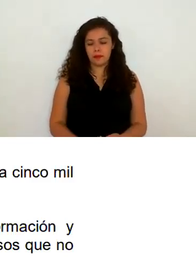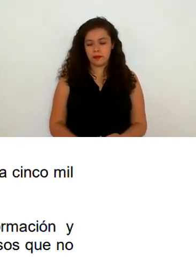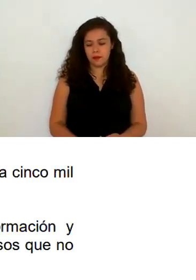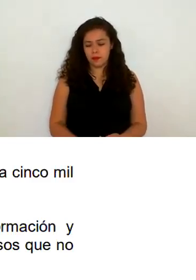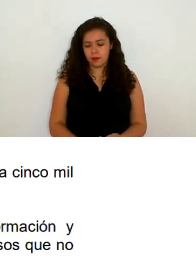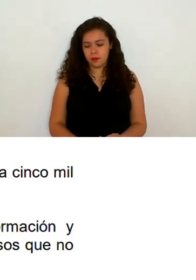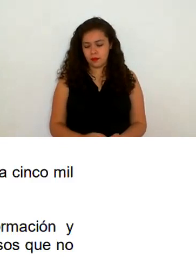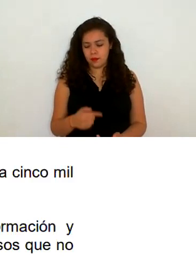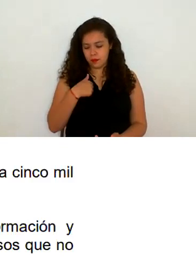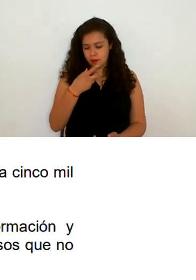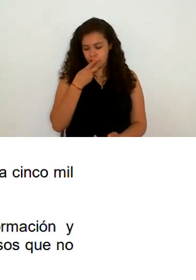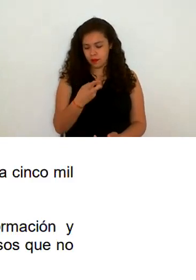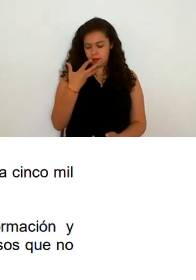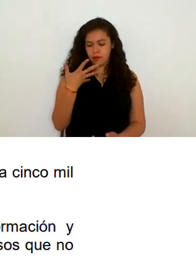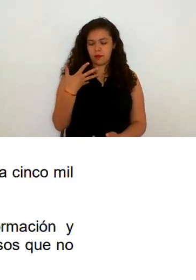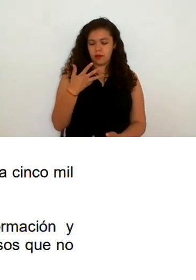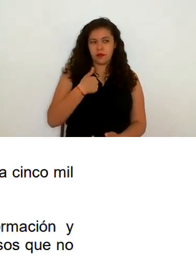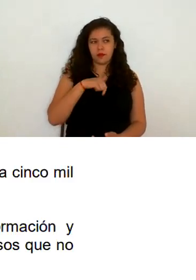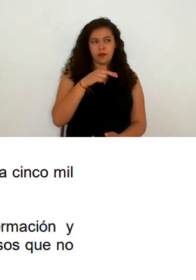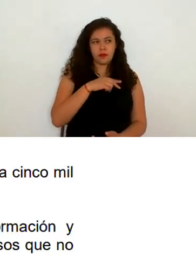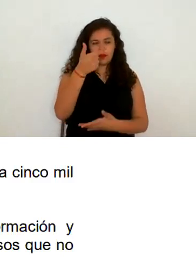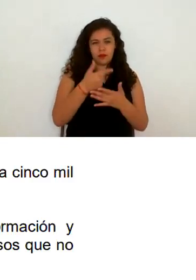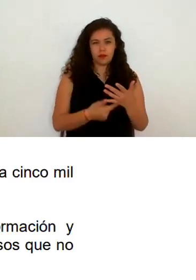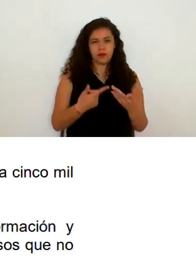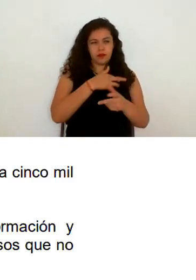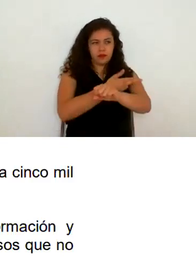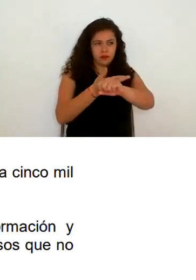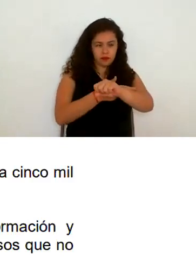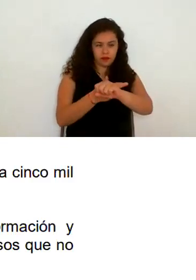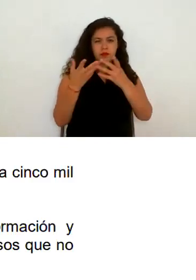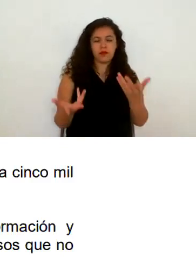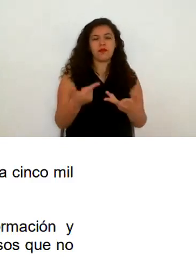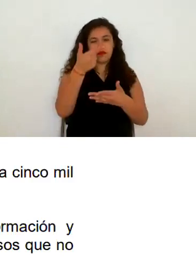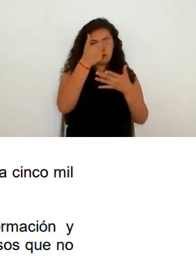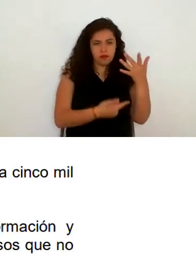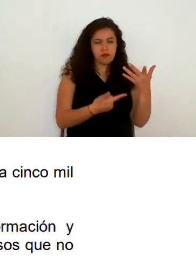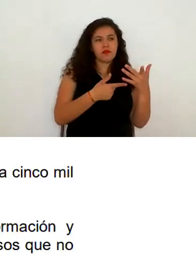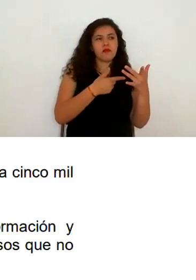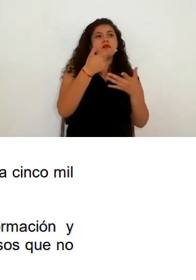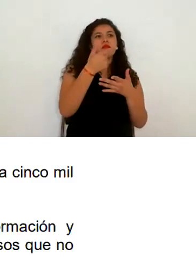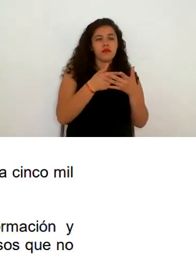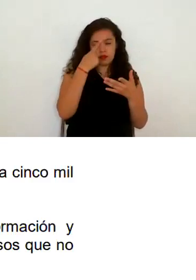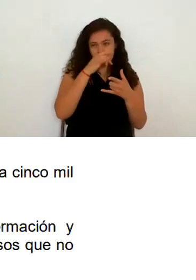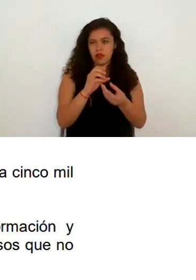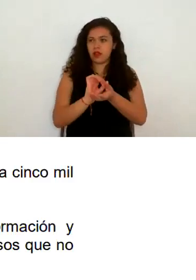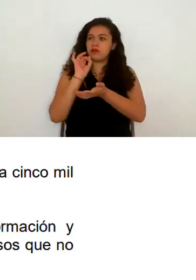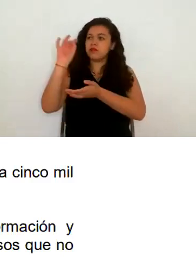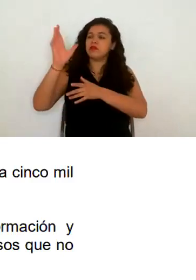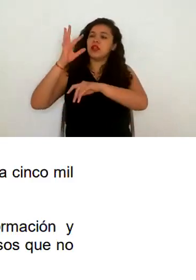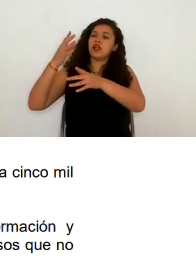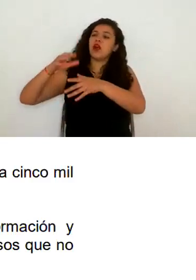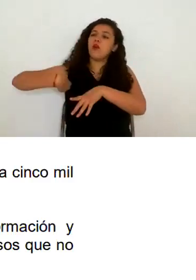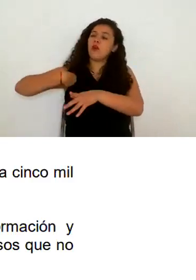que tengamos los inventarios de archivo de trámite, inventarios de transferencia primaria,